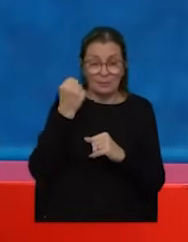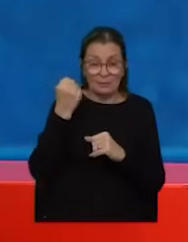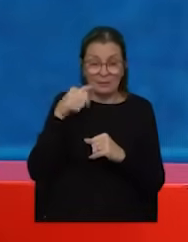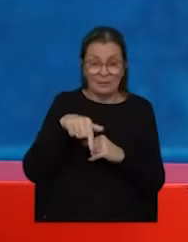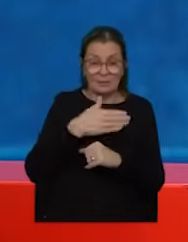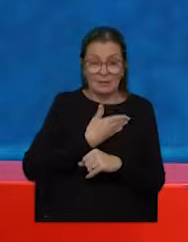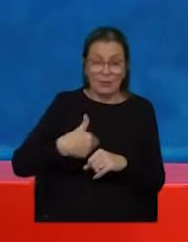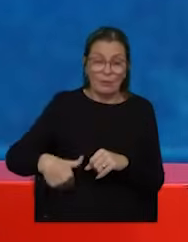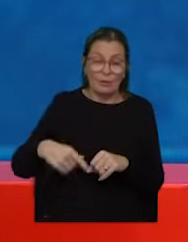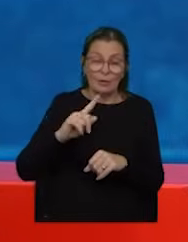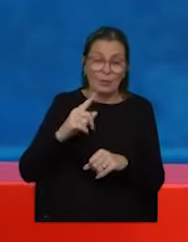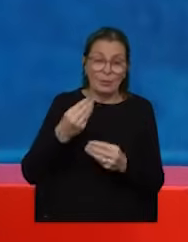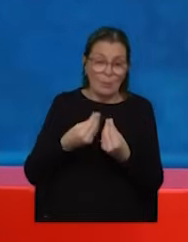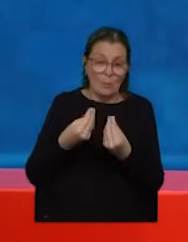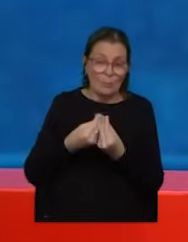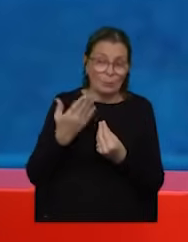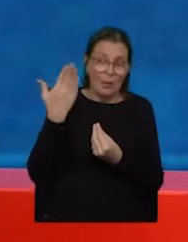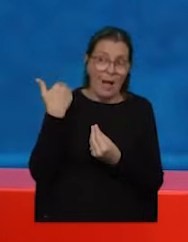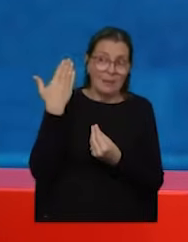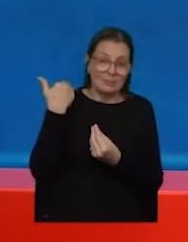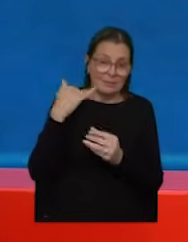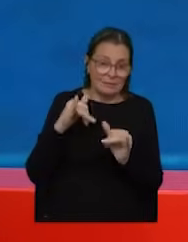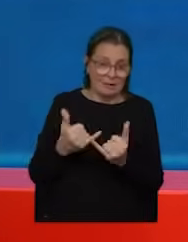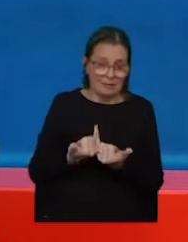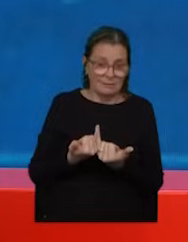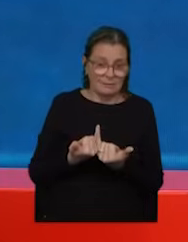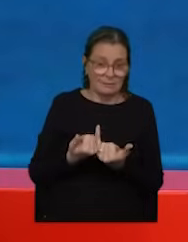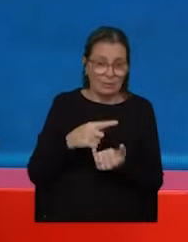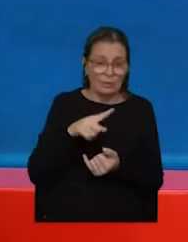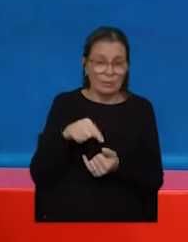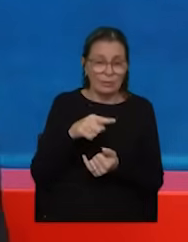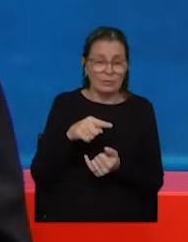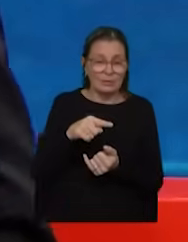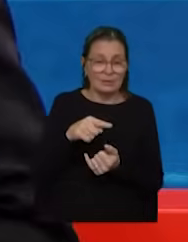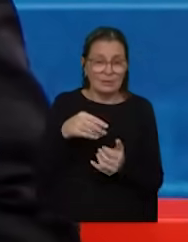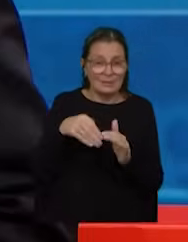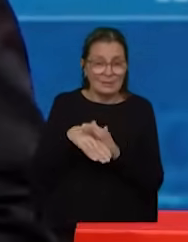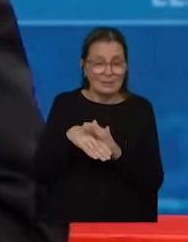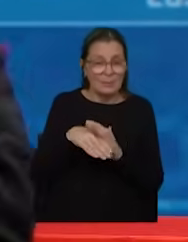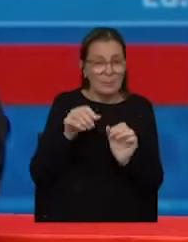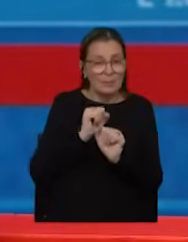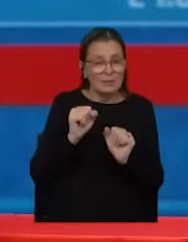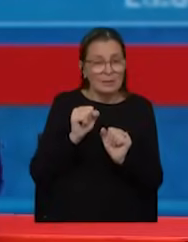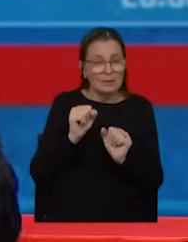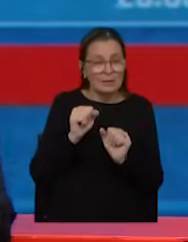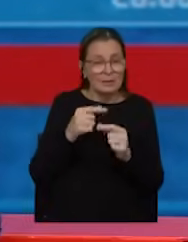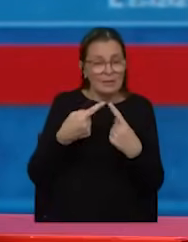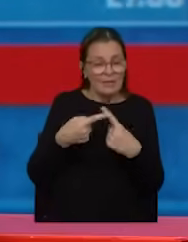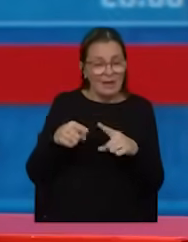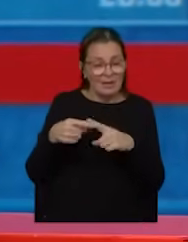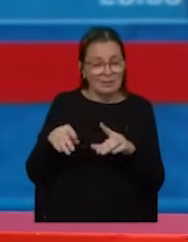este gobierno sino desde hace mucho tiempo atrás eh donde se han intentado eh varias